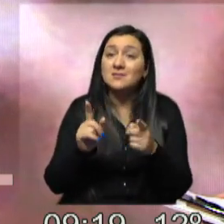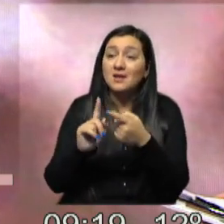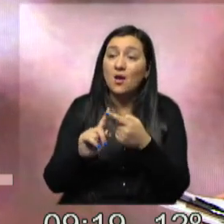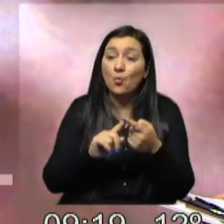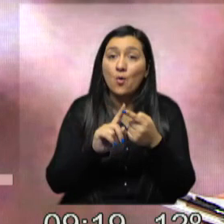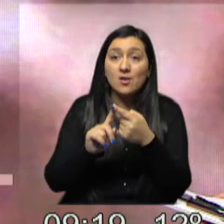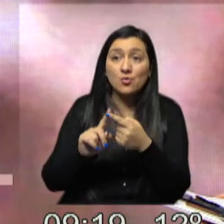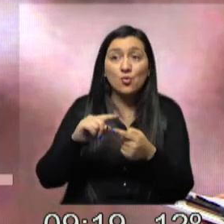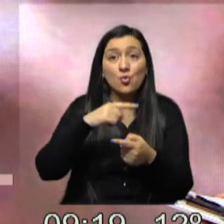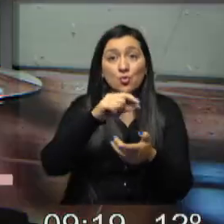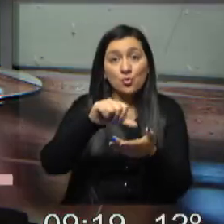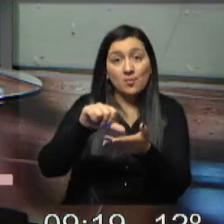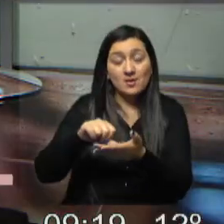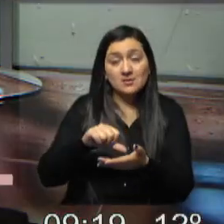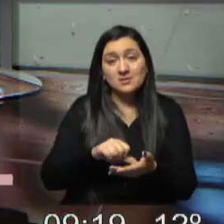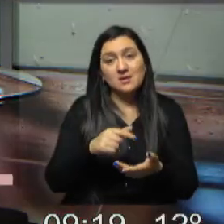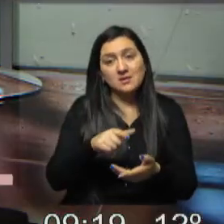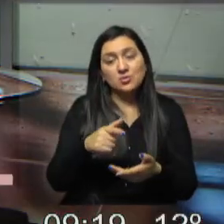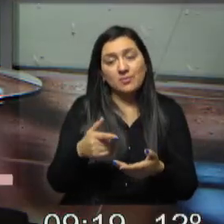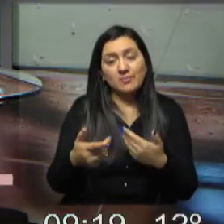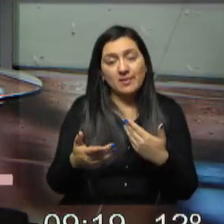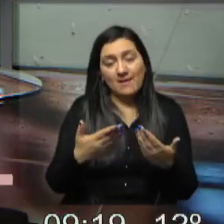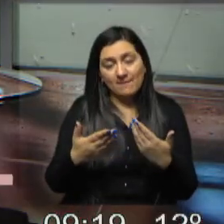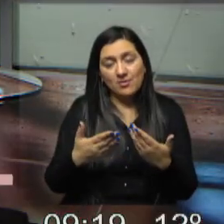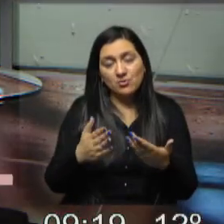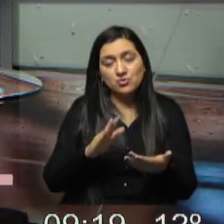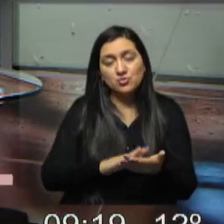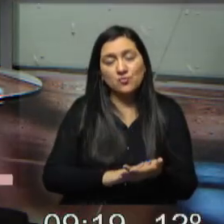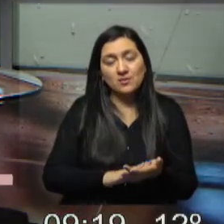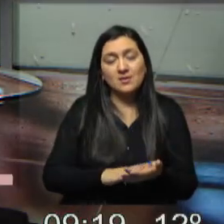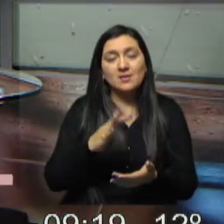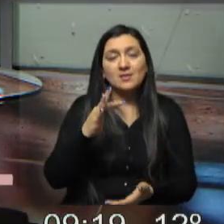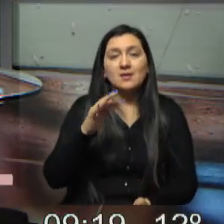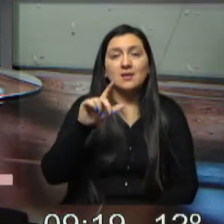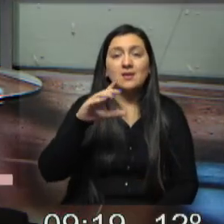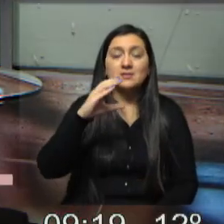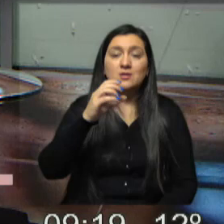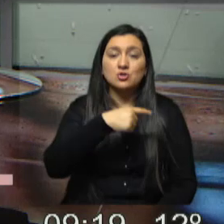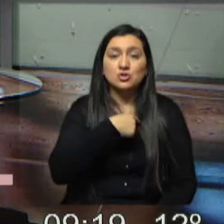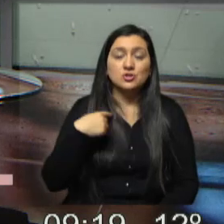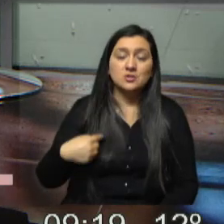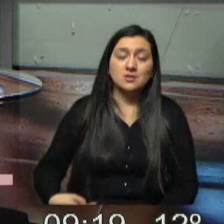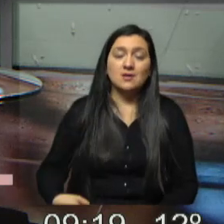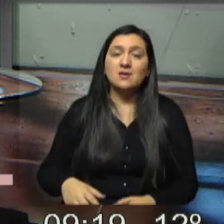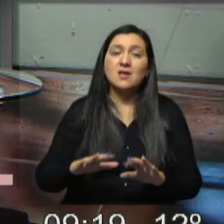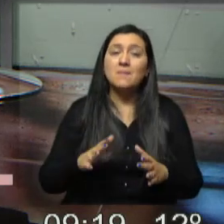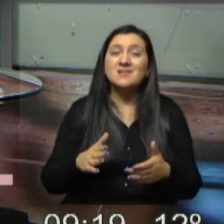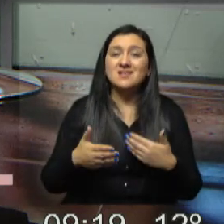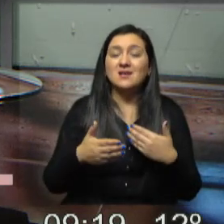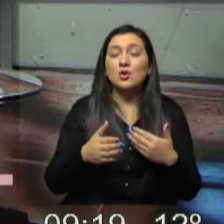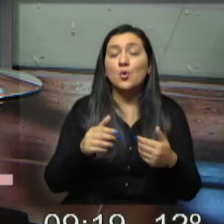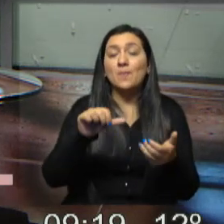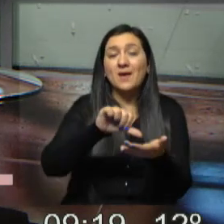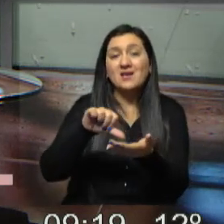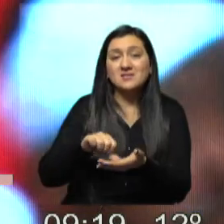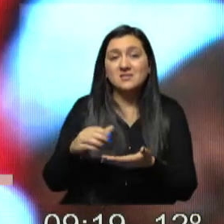por elevación, hablando del TLC con China, entre otras cosas. ¿Qué pasa en el barrio? Bueno, lo interesante es que